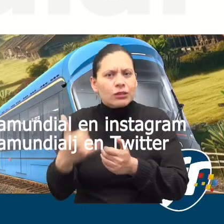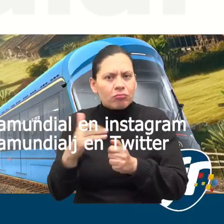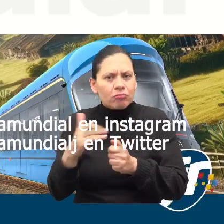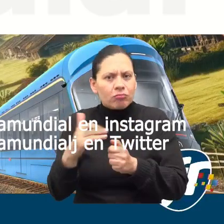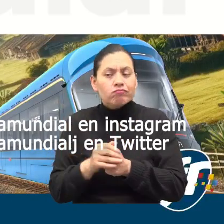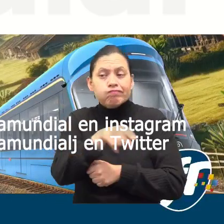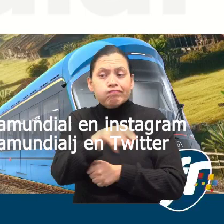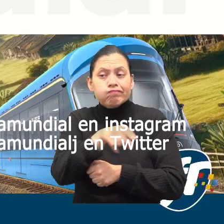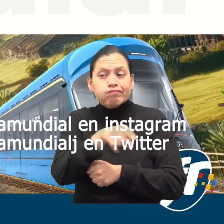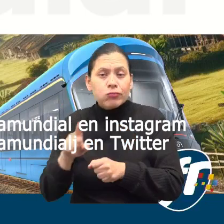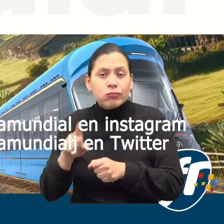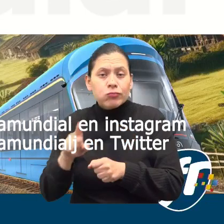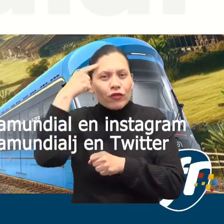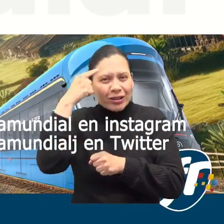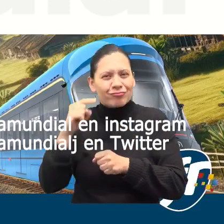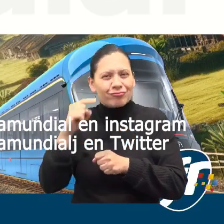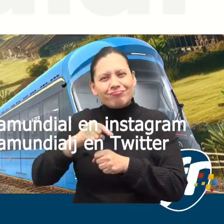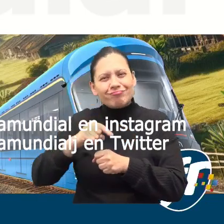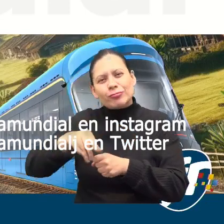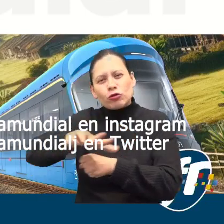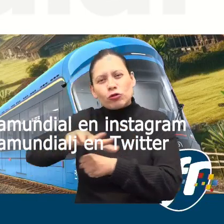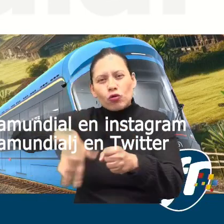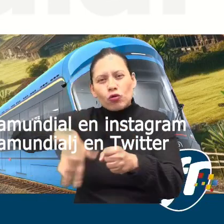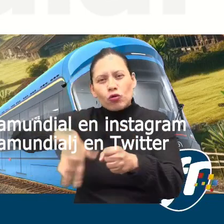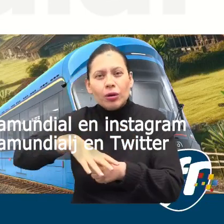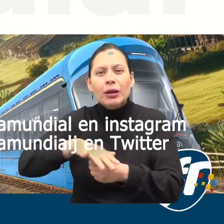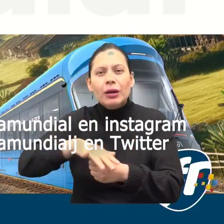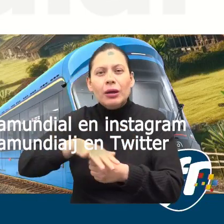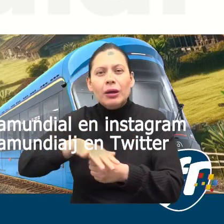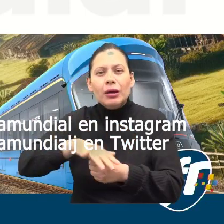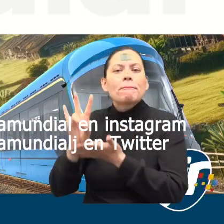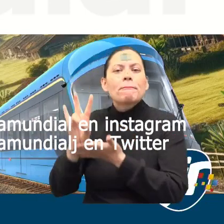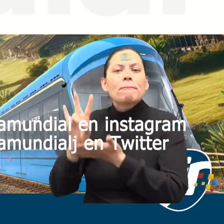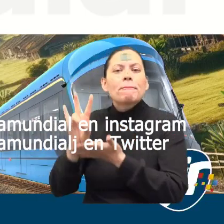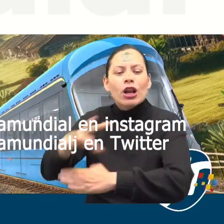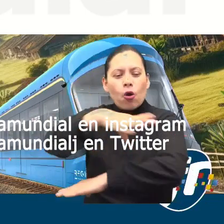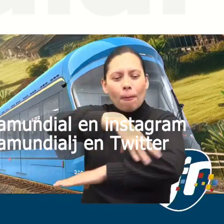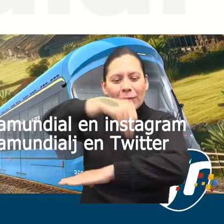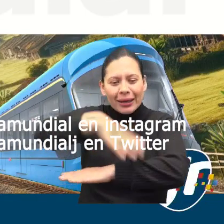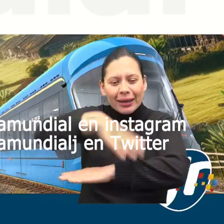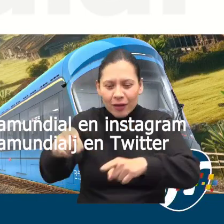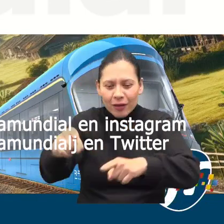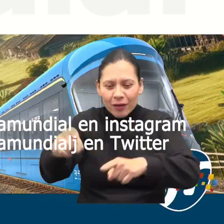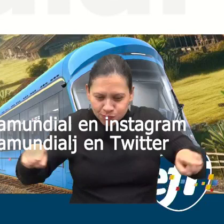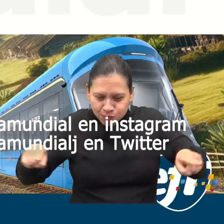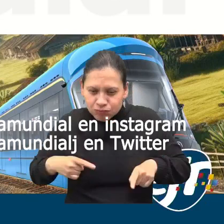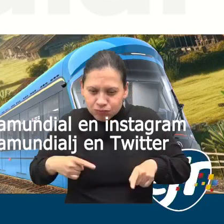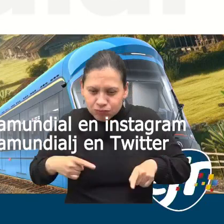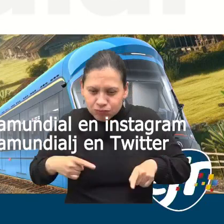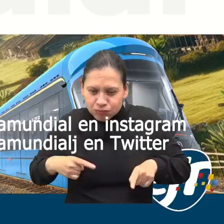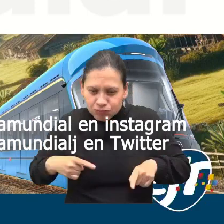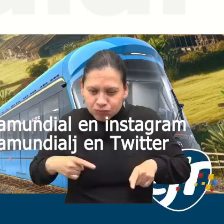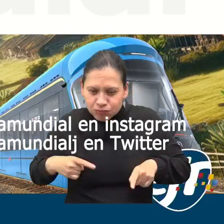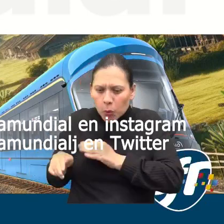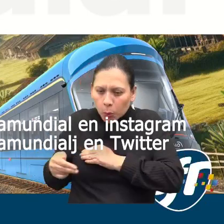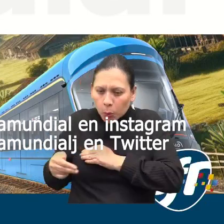del público en la gobernación de Cundinamarca lo que será nuestro prototipo o maqueta a escala de